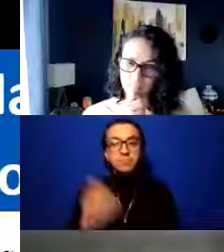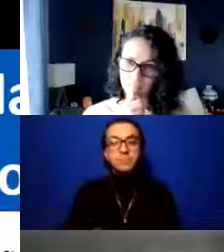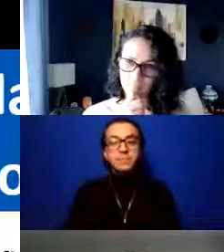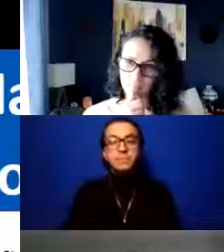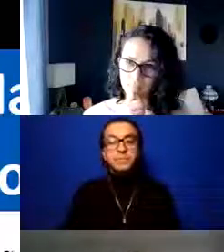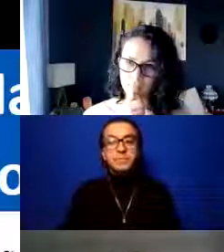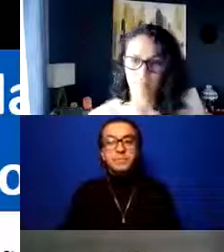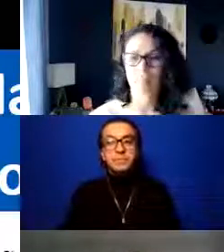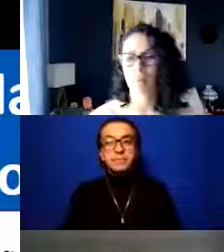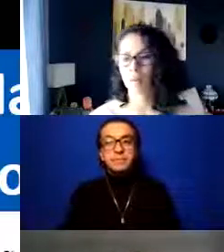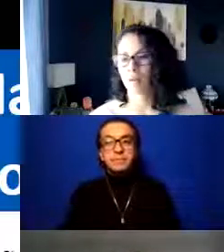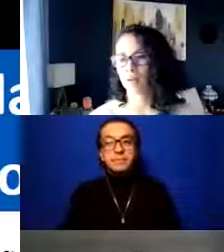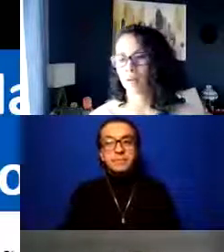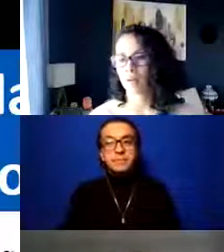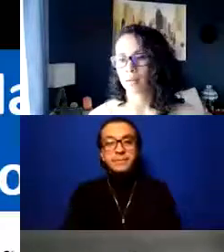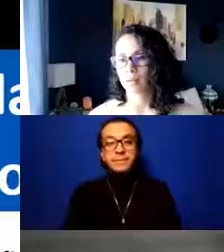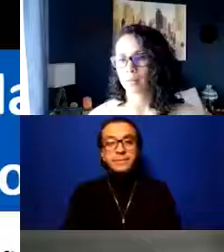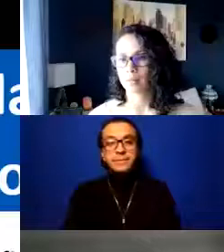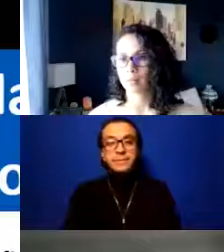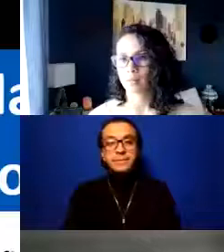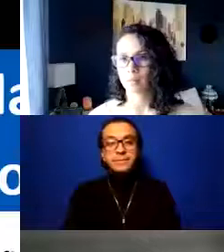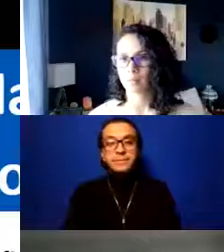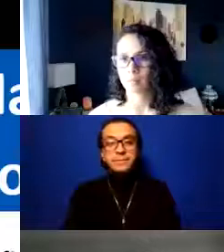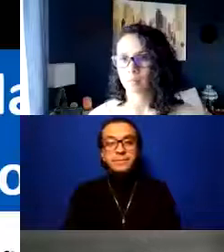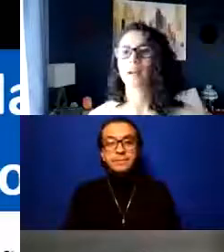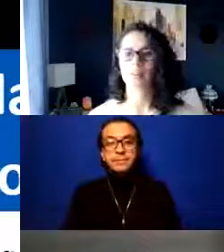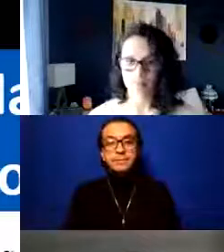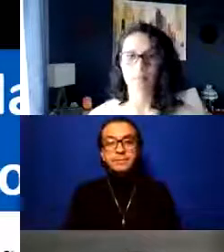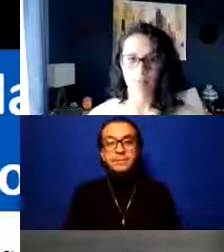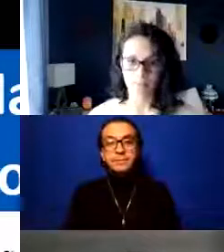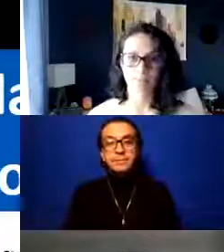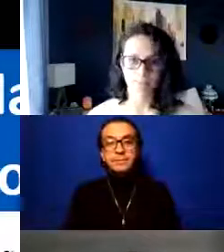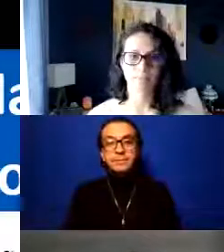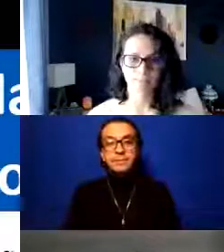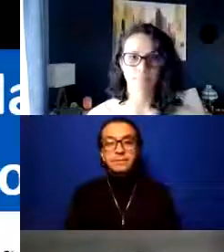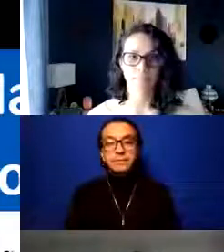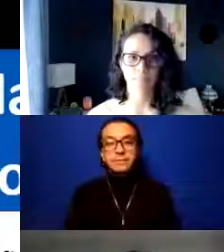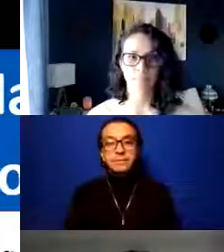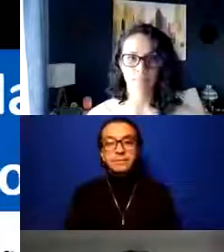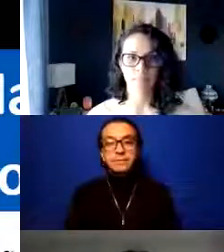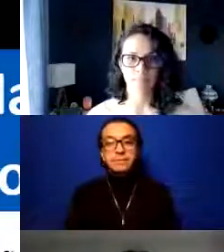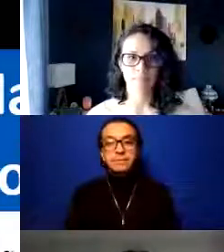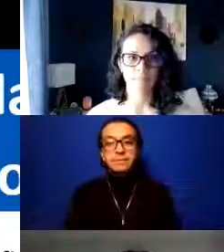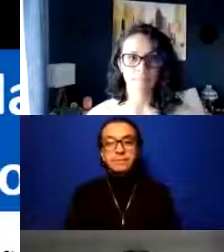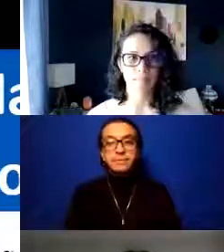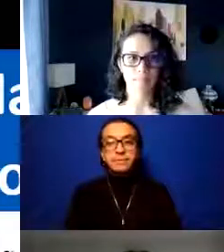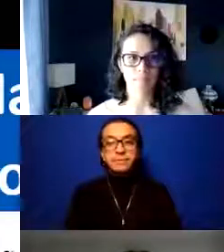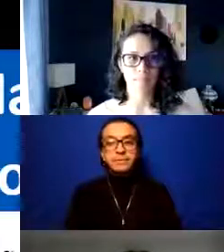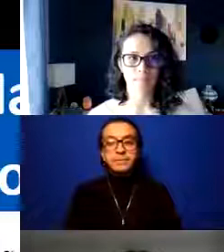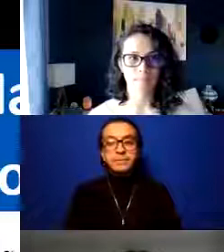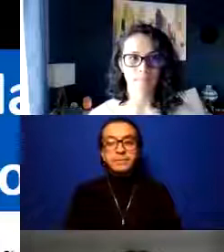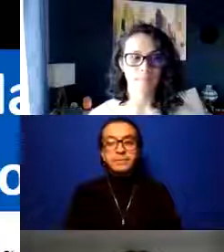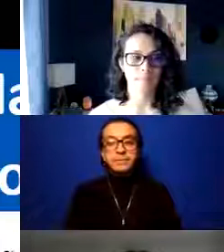que queríamos poner a Emilia para decir este comentario, pero ahorita ya la tenemos en ese canal. So, en caso de que tenga algún problema,